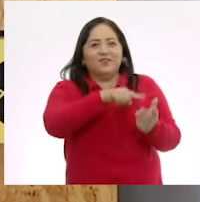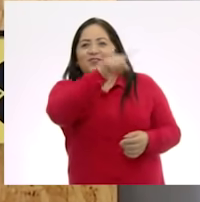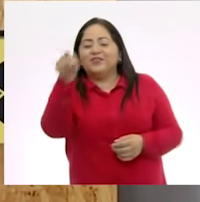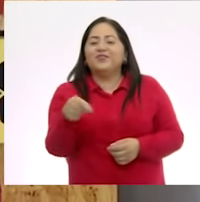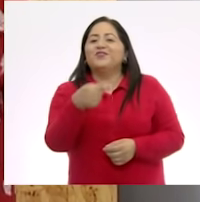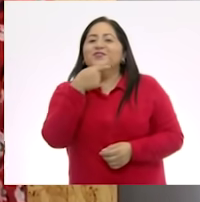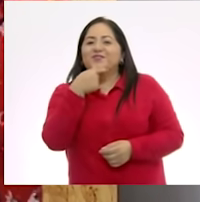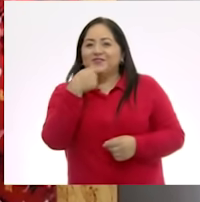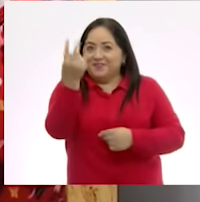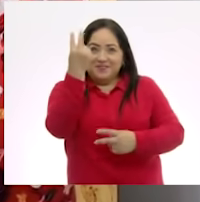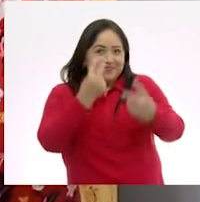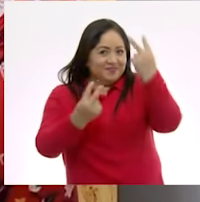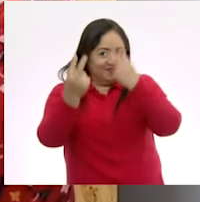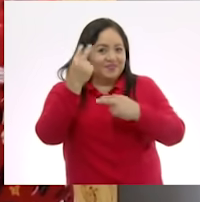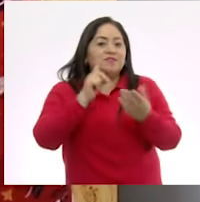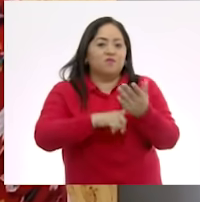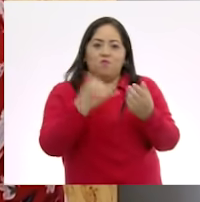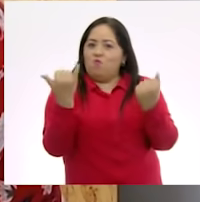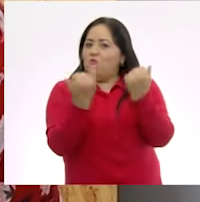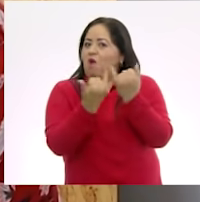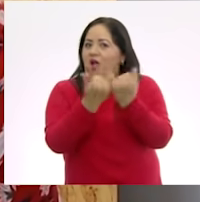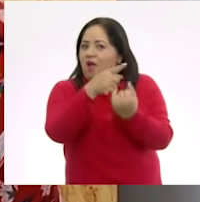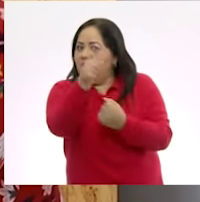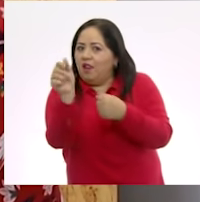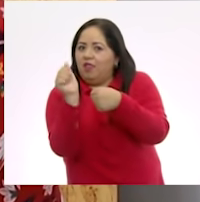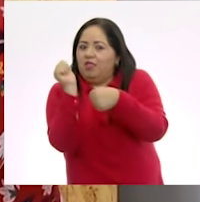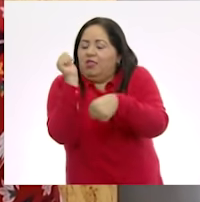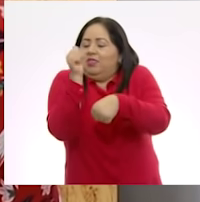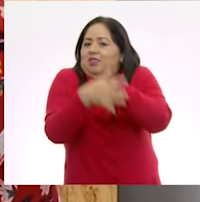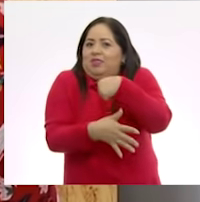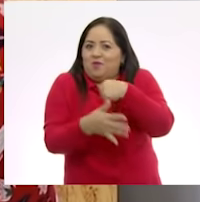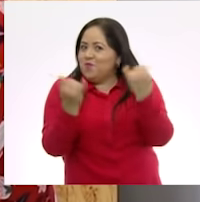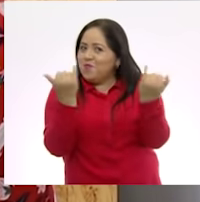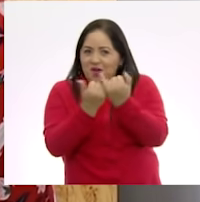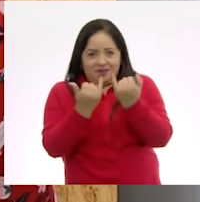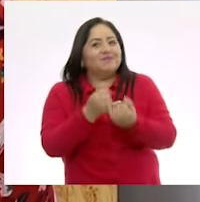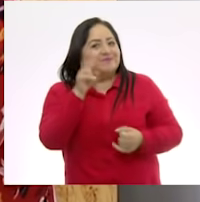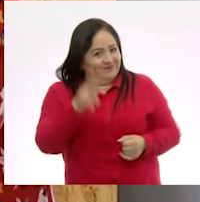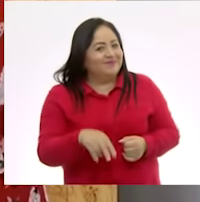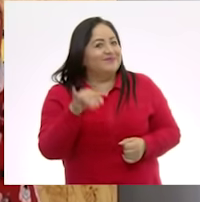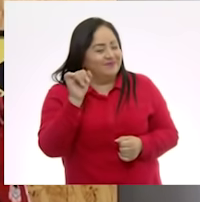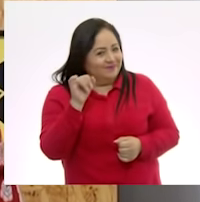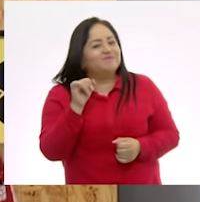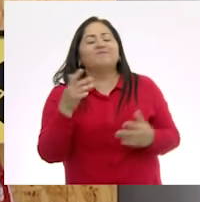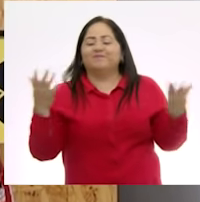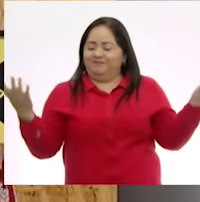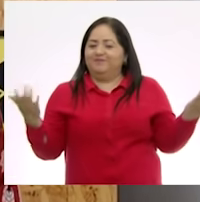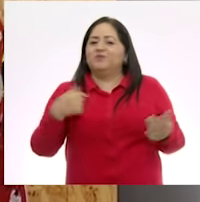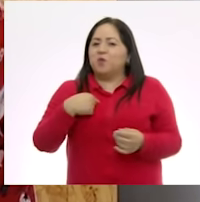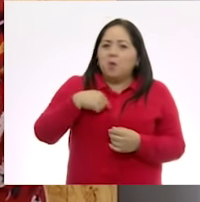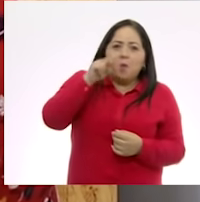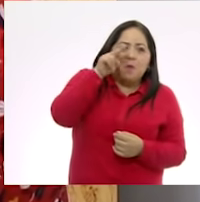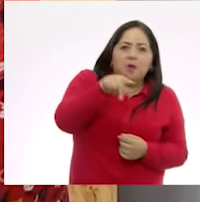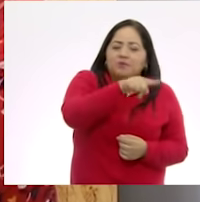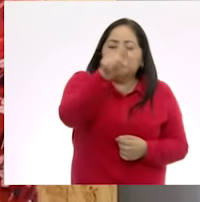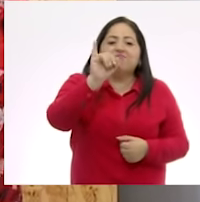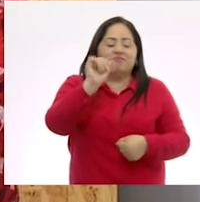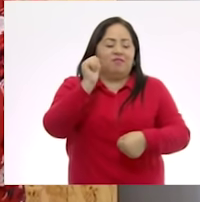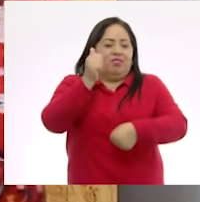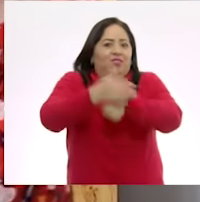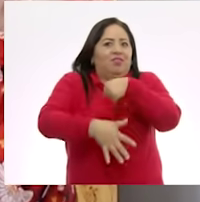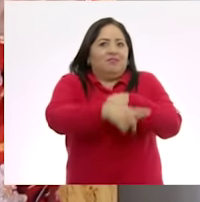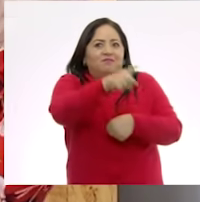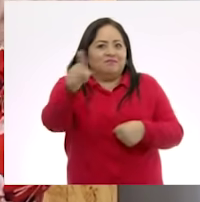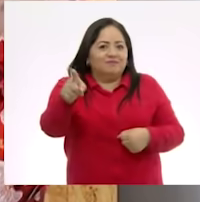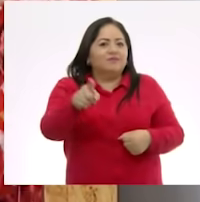y niñas que nos están viendo también brillan. Ustedes también brillan. A ver, sí, ¿verdad? Ay, sí, yo aquí veo que brillan. Claro que